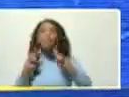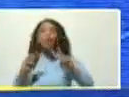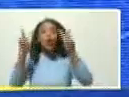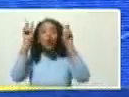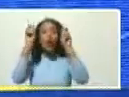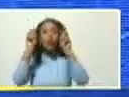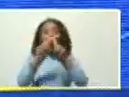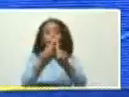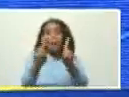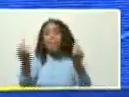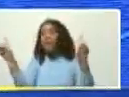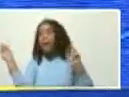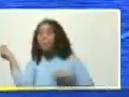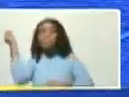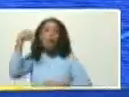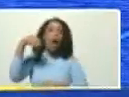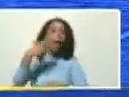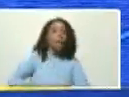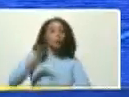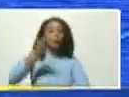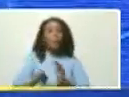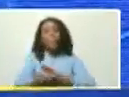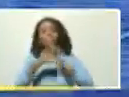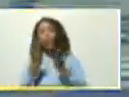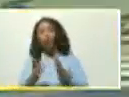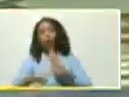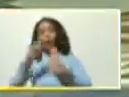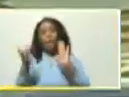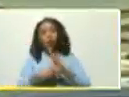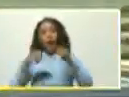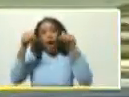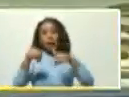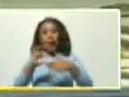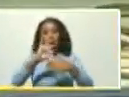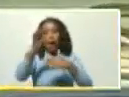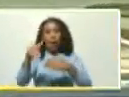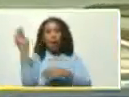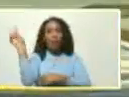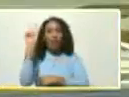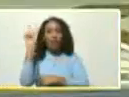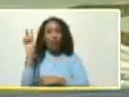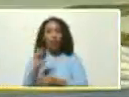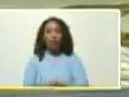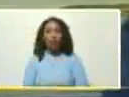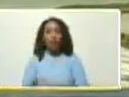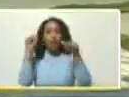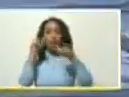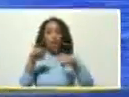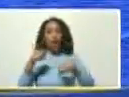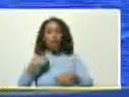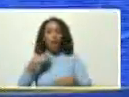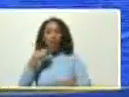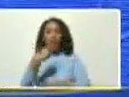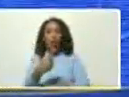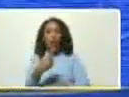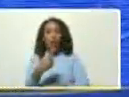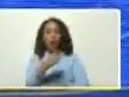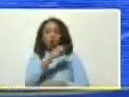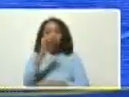ecológico más importante del mundo entero está aquí en el Caribe venezolano. Y hoy la estoy decretando como